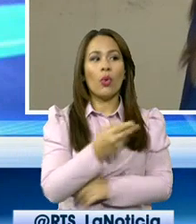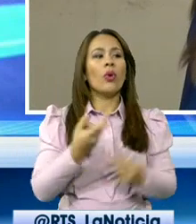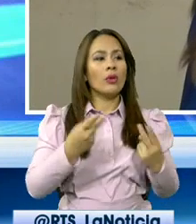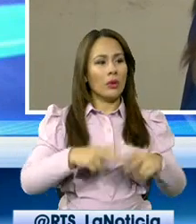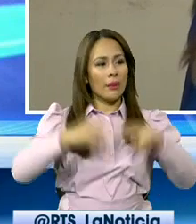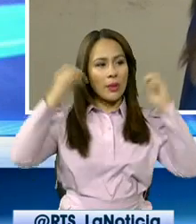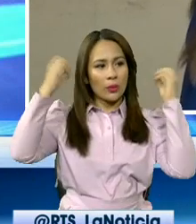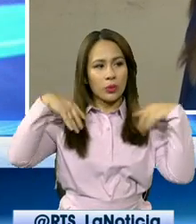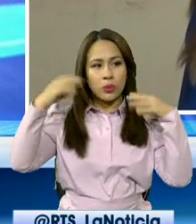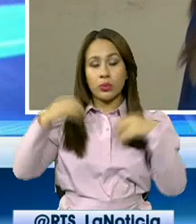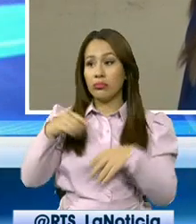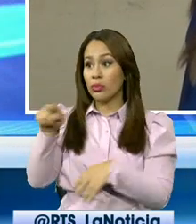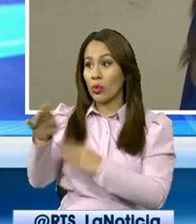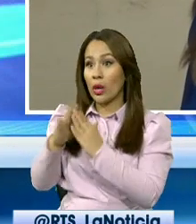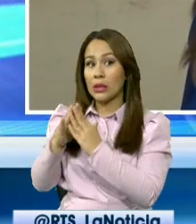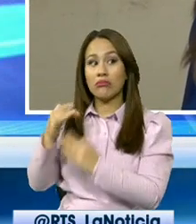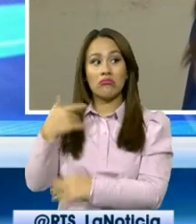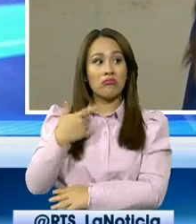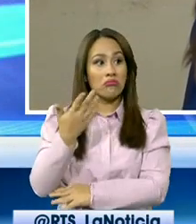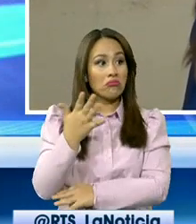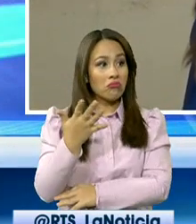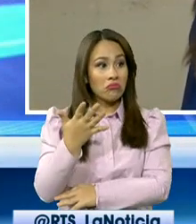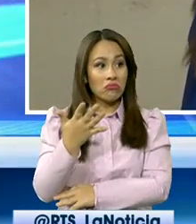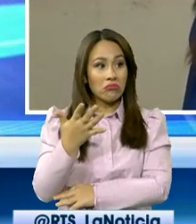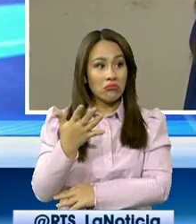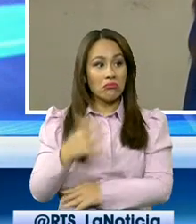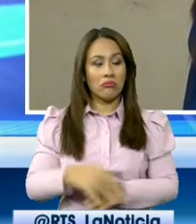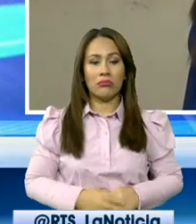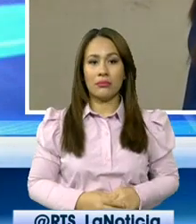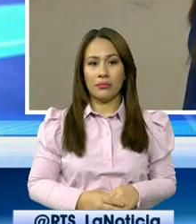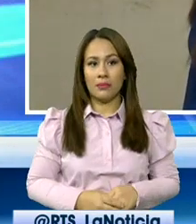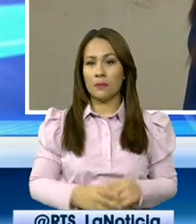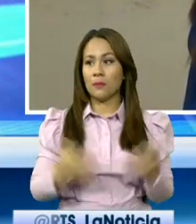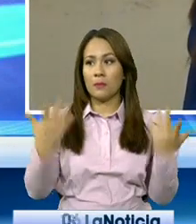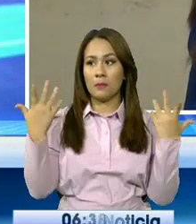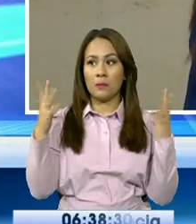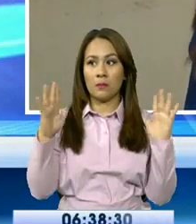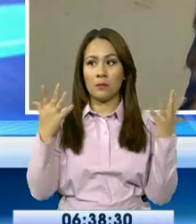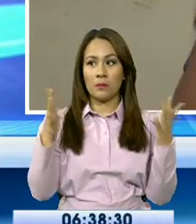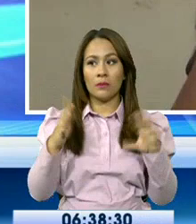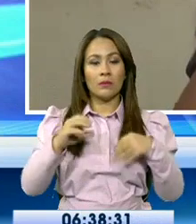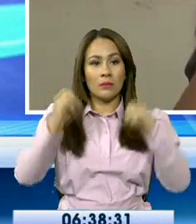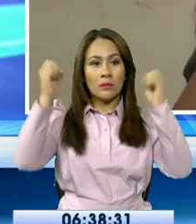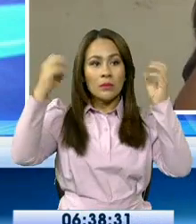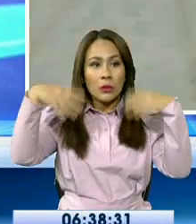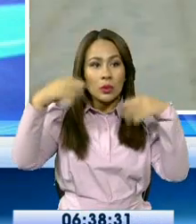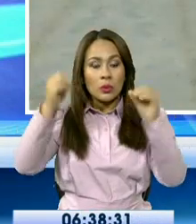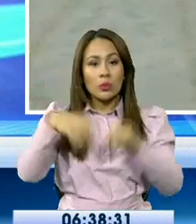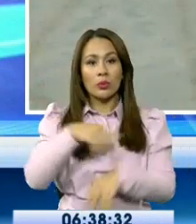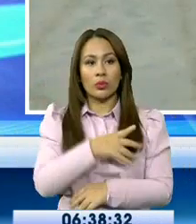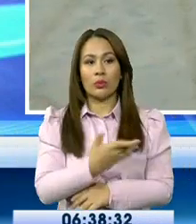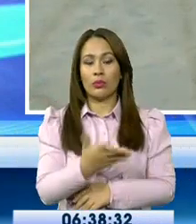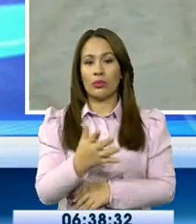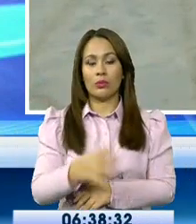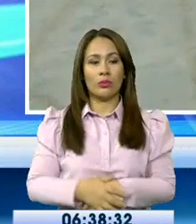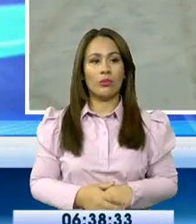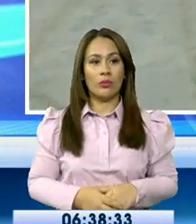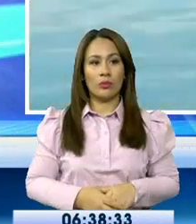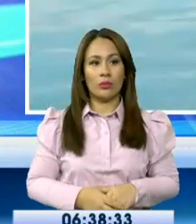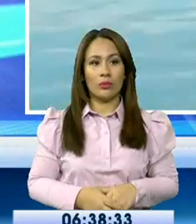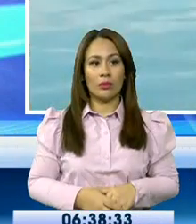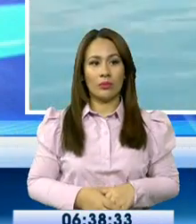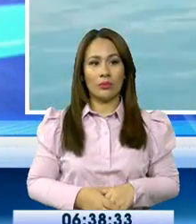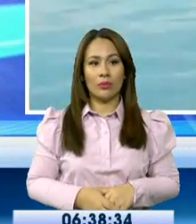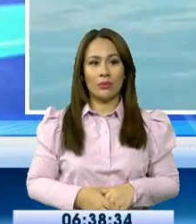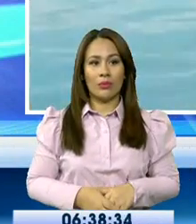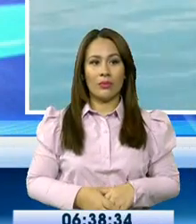no llovió. Caray. Claro, no siente. No llovió, señor productor. Y